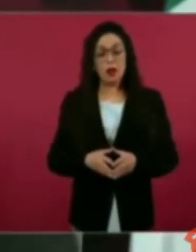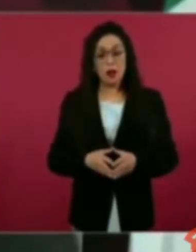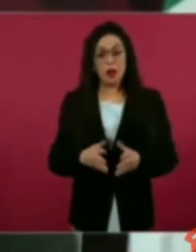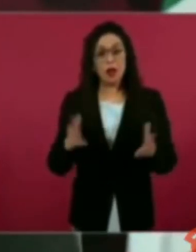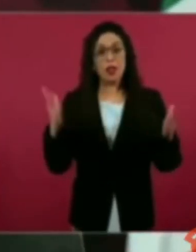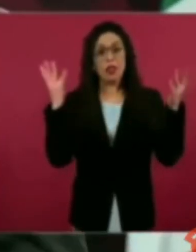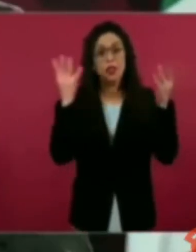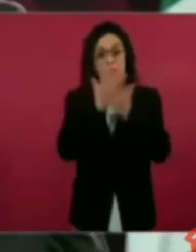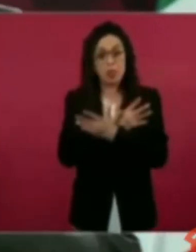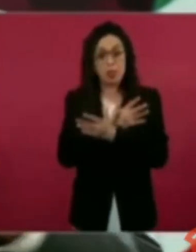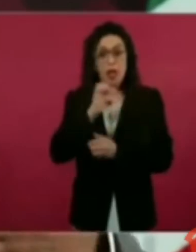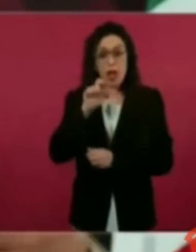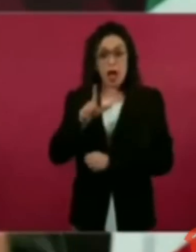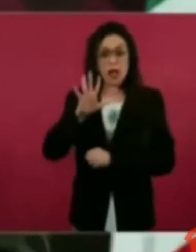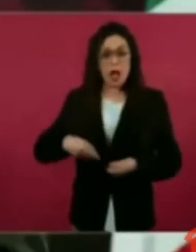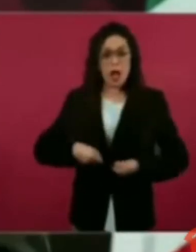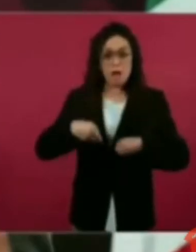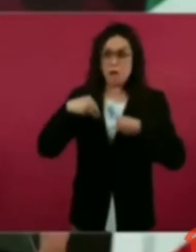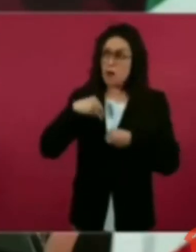Y todo,